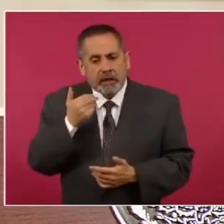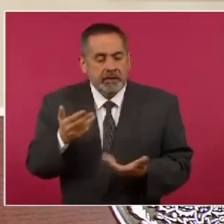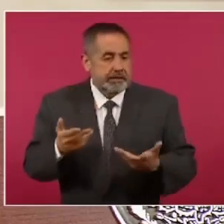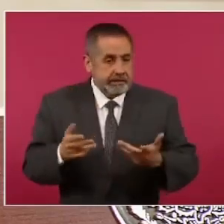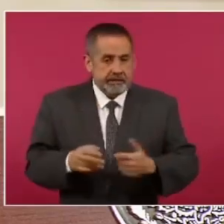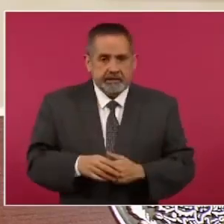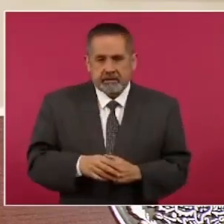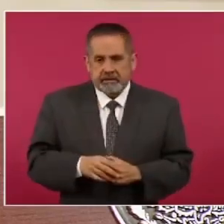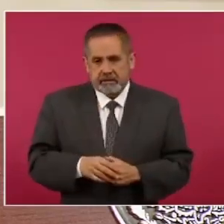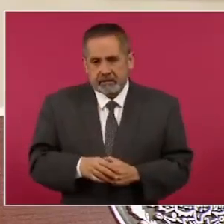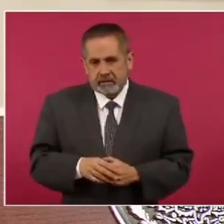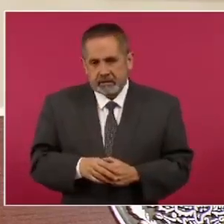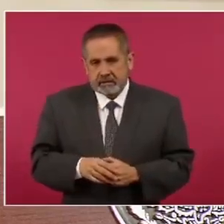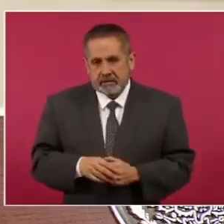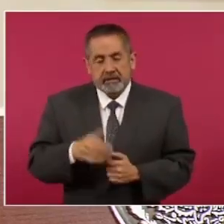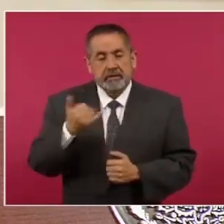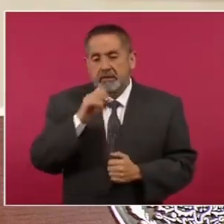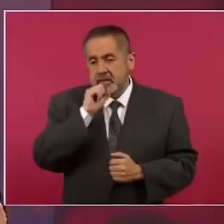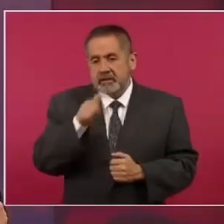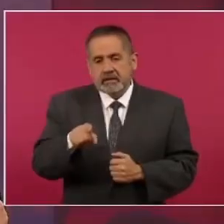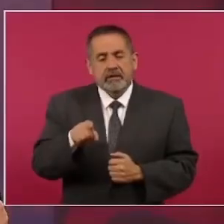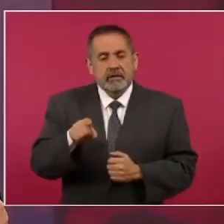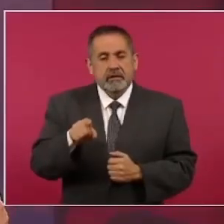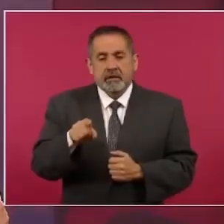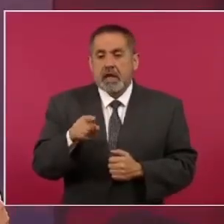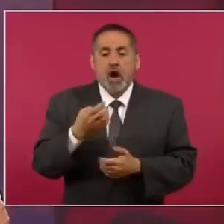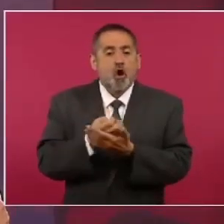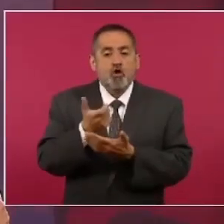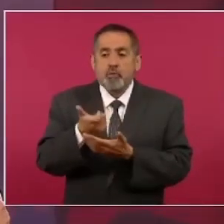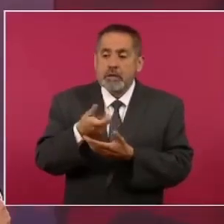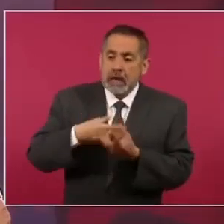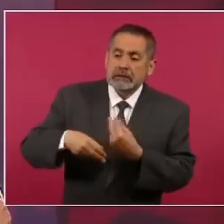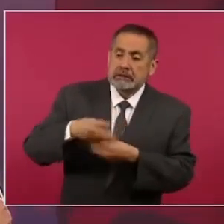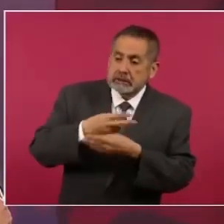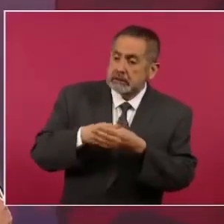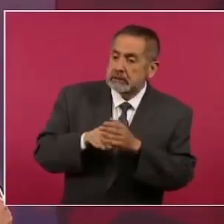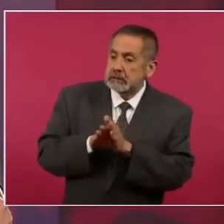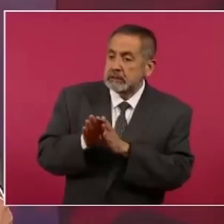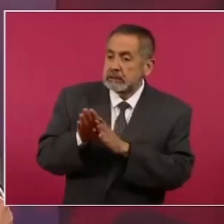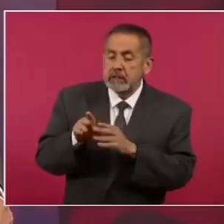Y como ya está creciendo la economía,